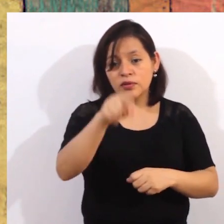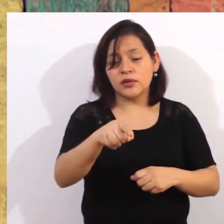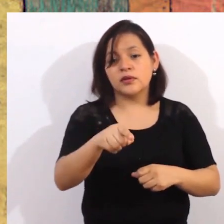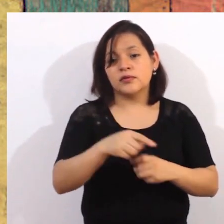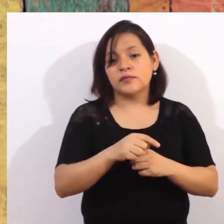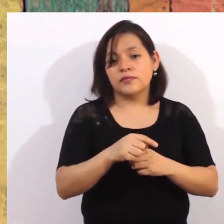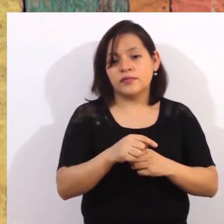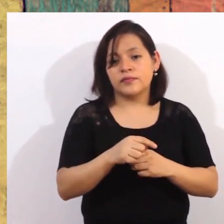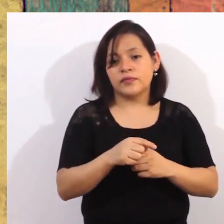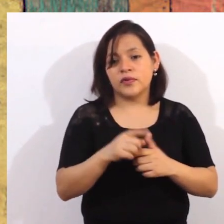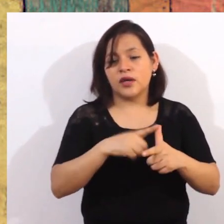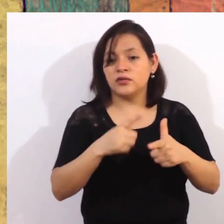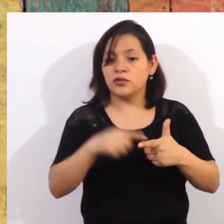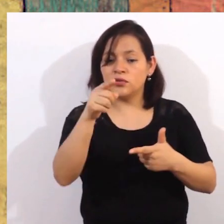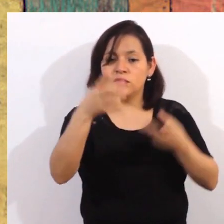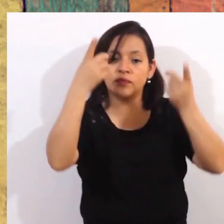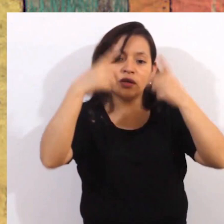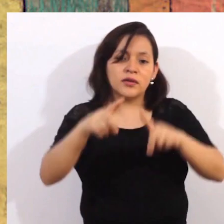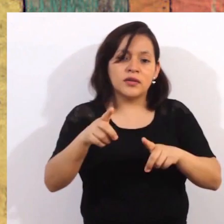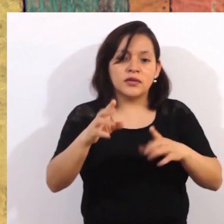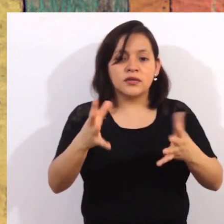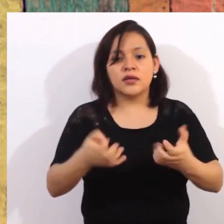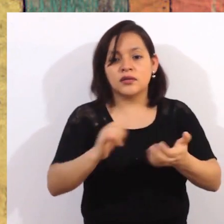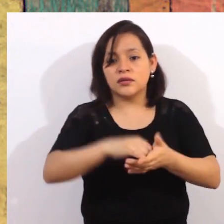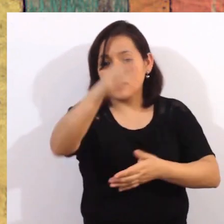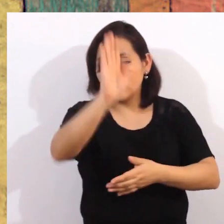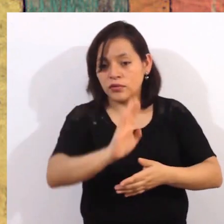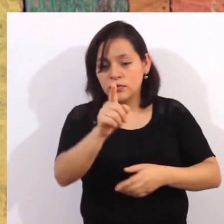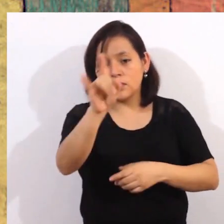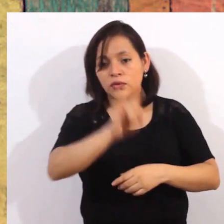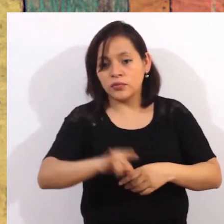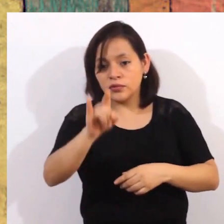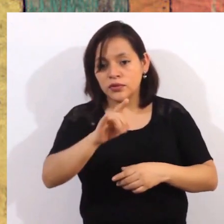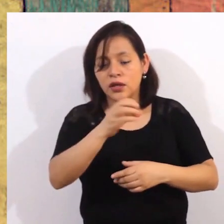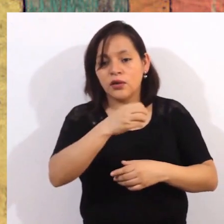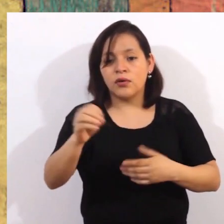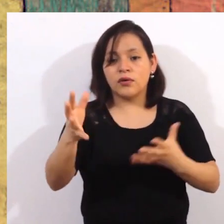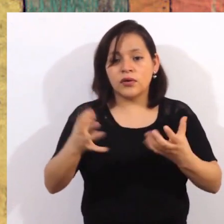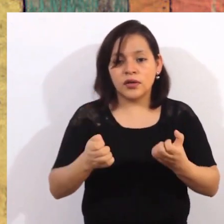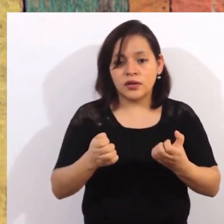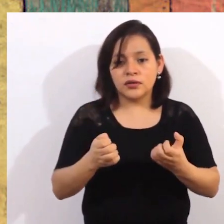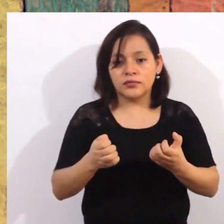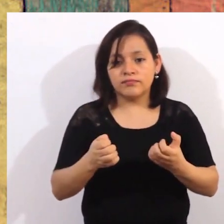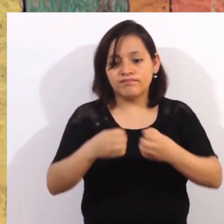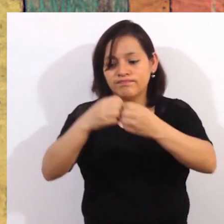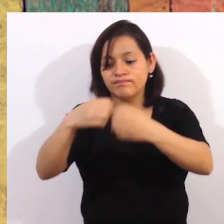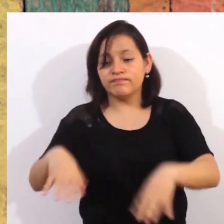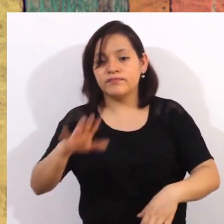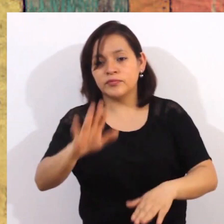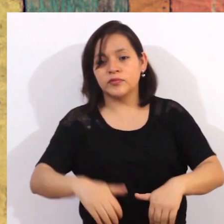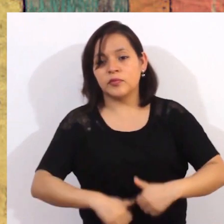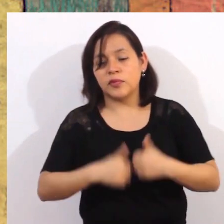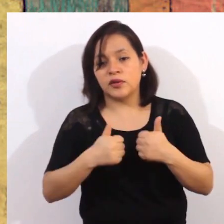útil? ¿O quieres desperdiciar tu vida? Mucha gente considera esforzarse en